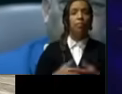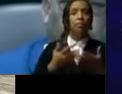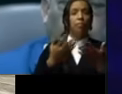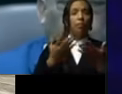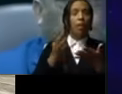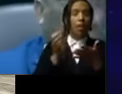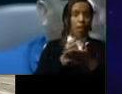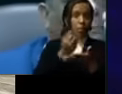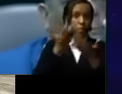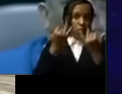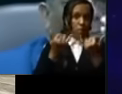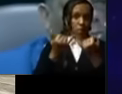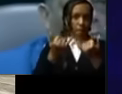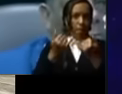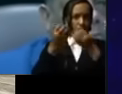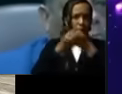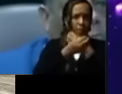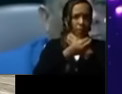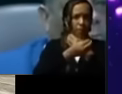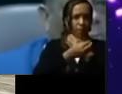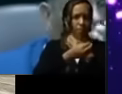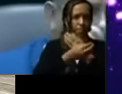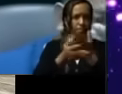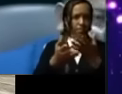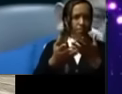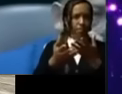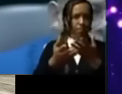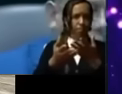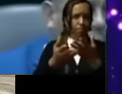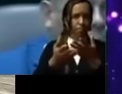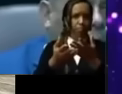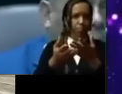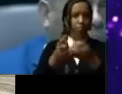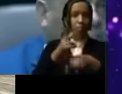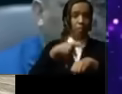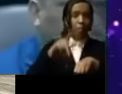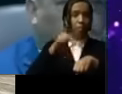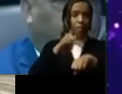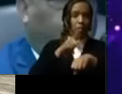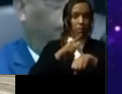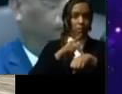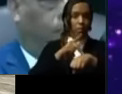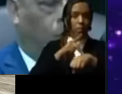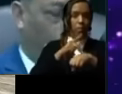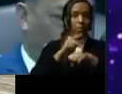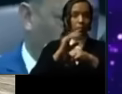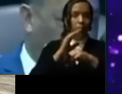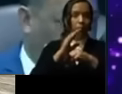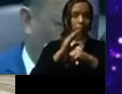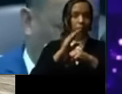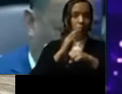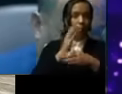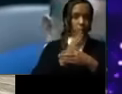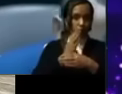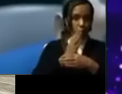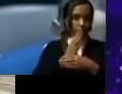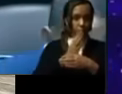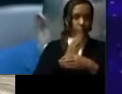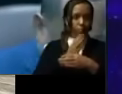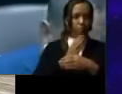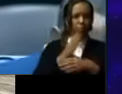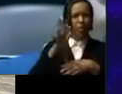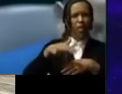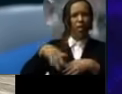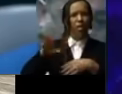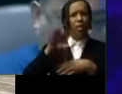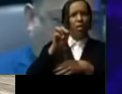lel el cual me honro en representar precisamente este municipio que ha venido